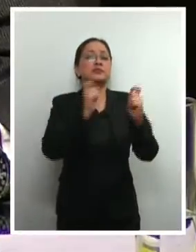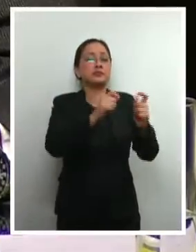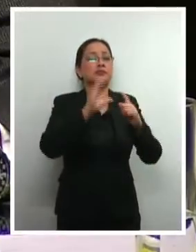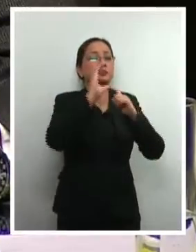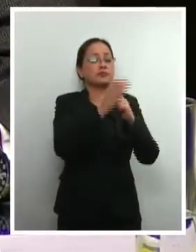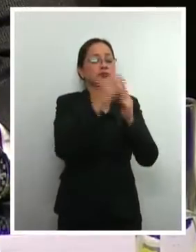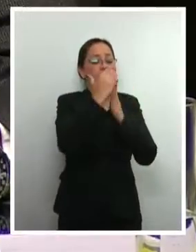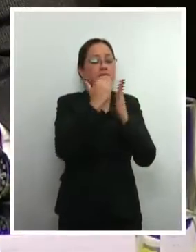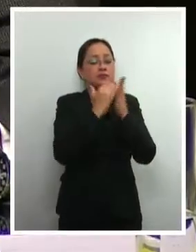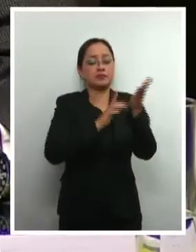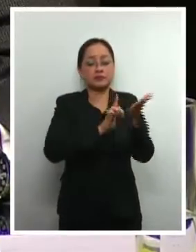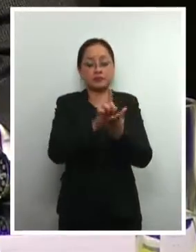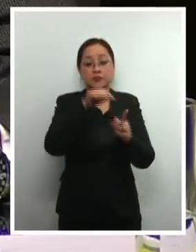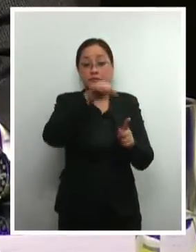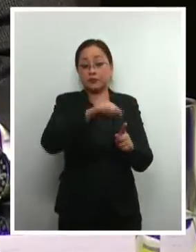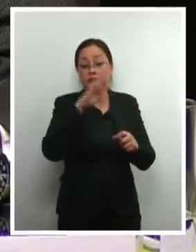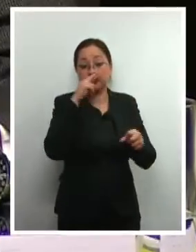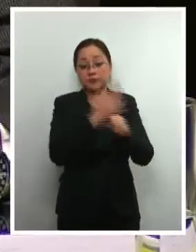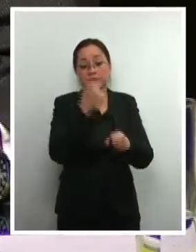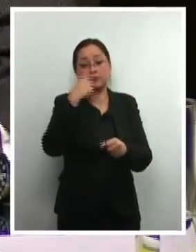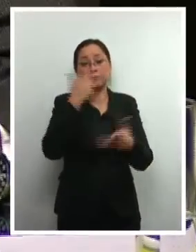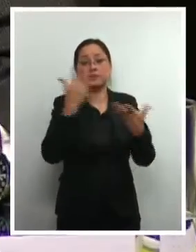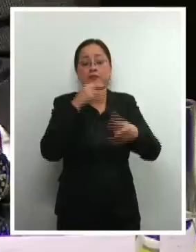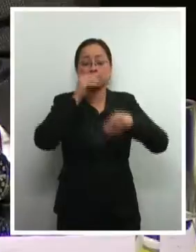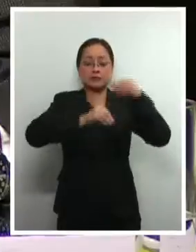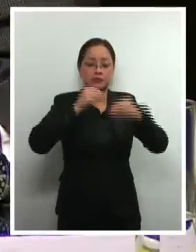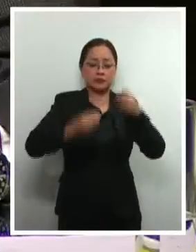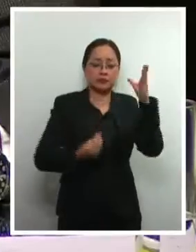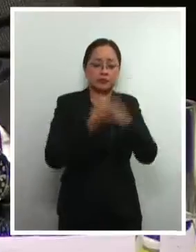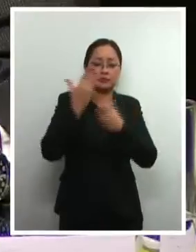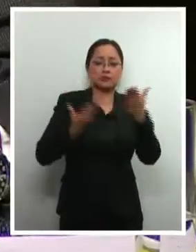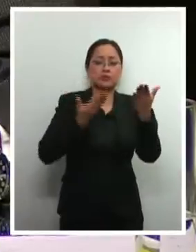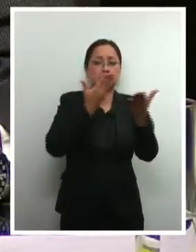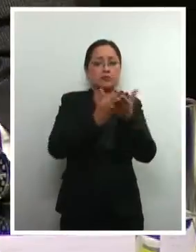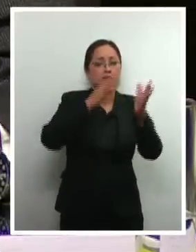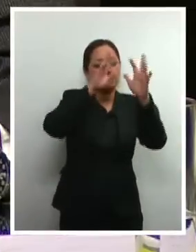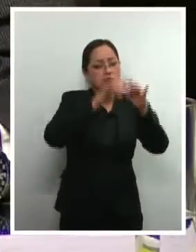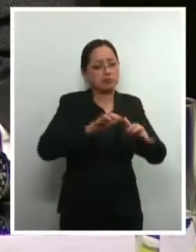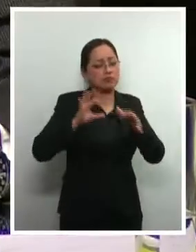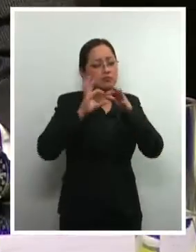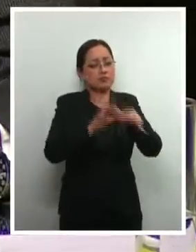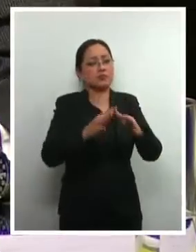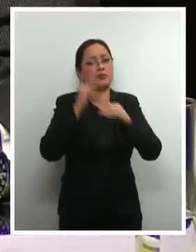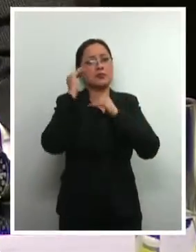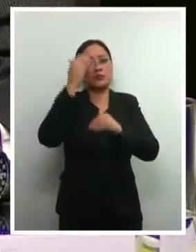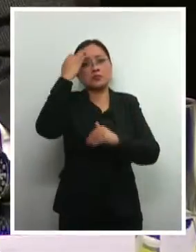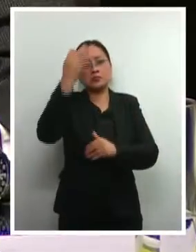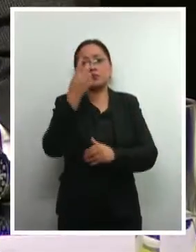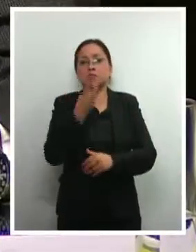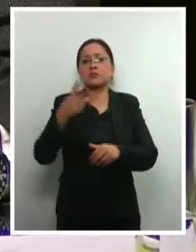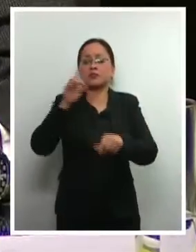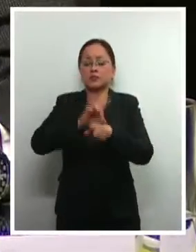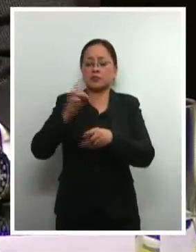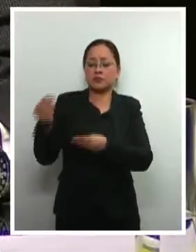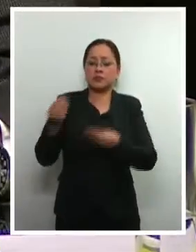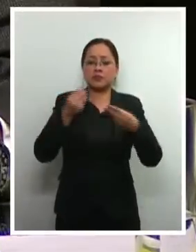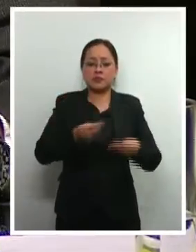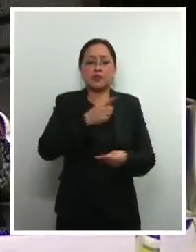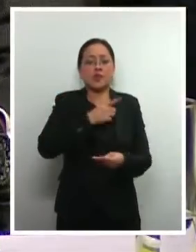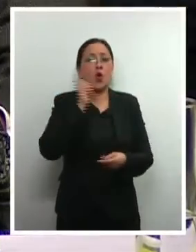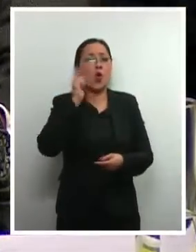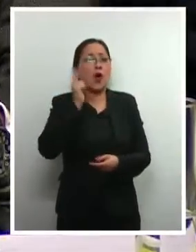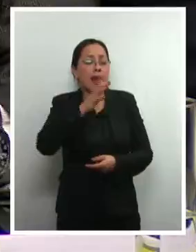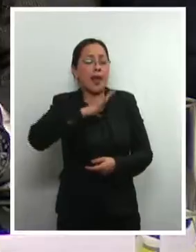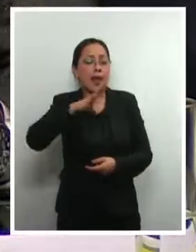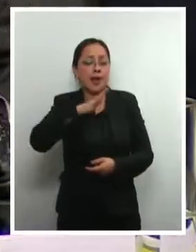Comisión Carta de Derechos a efecto de que presente una nueva redacción en un plazo de 72 horas que asegure